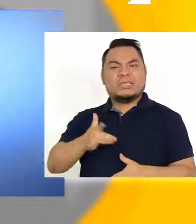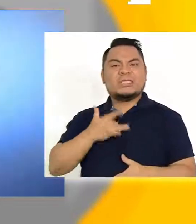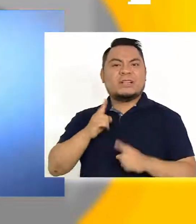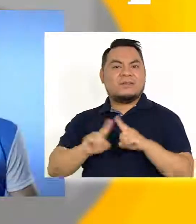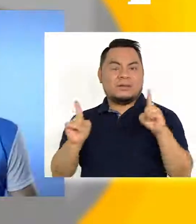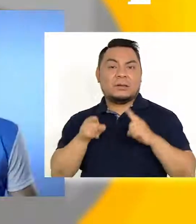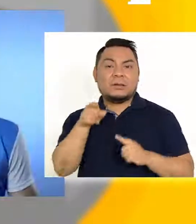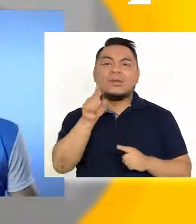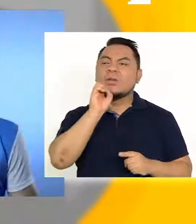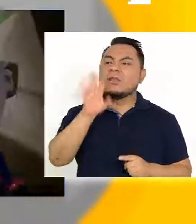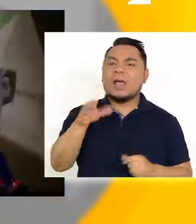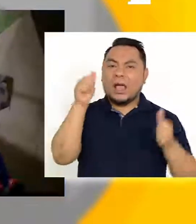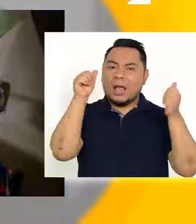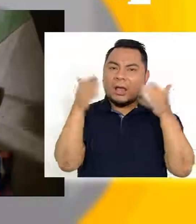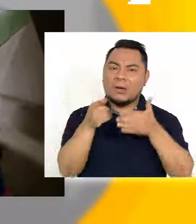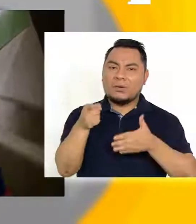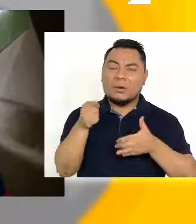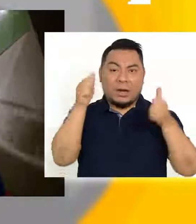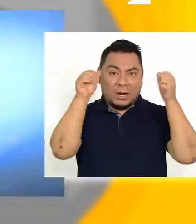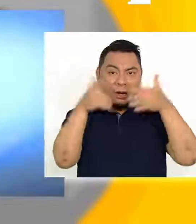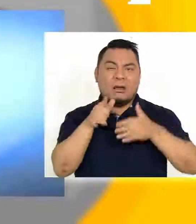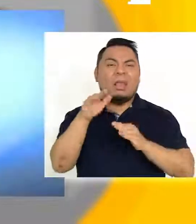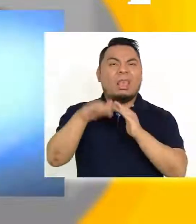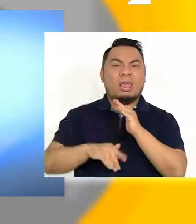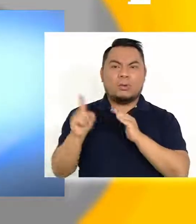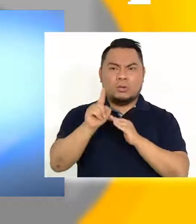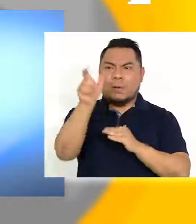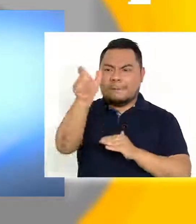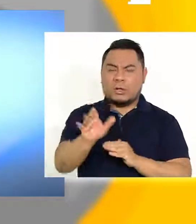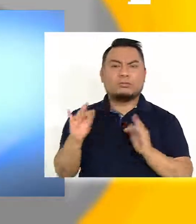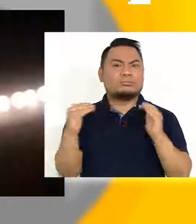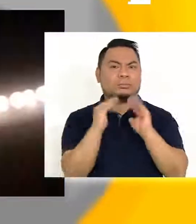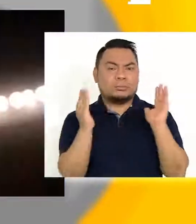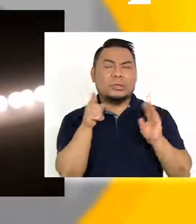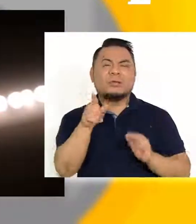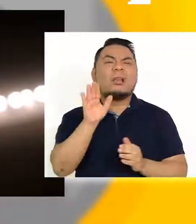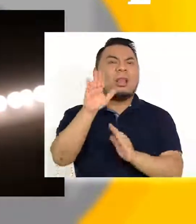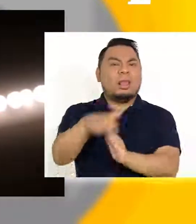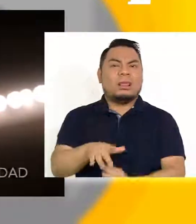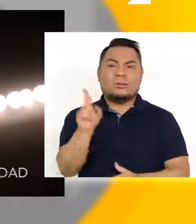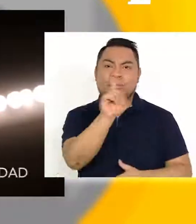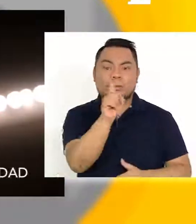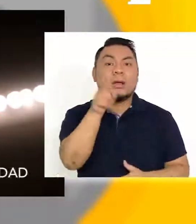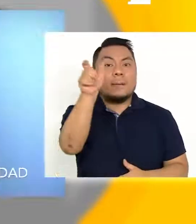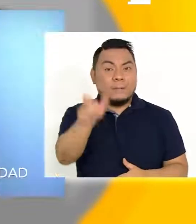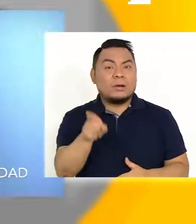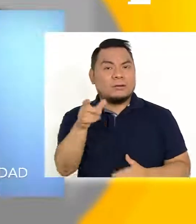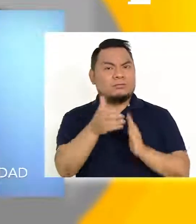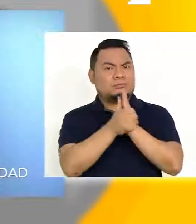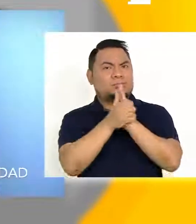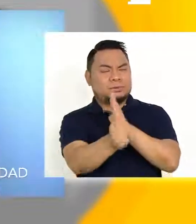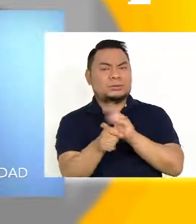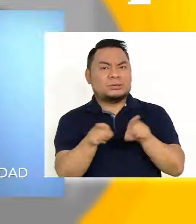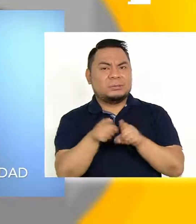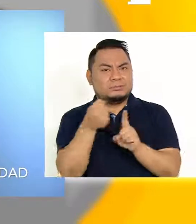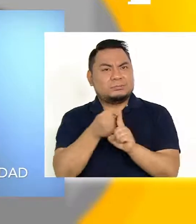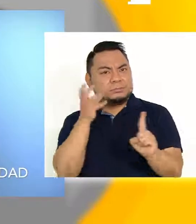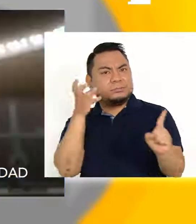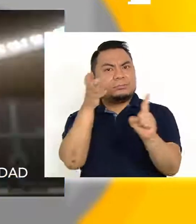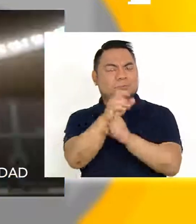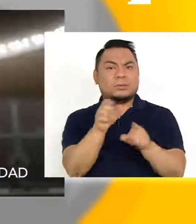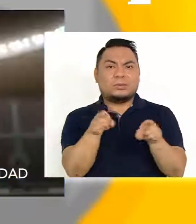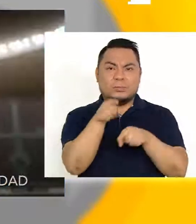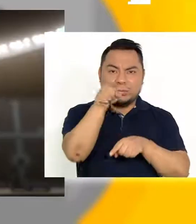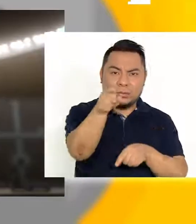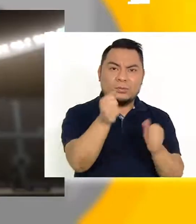y de sentir. No les llames autistas. Tener autismo no los define como personas. No los subestimes. Son personas con talentos y